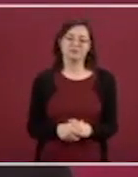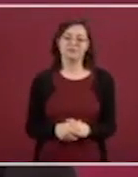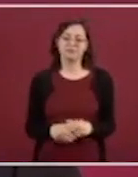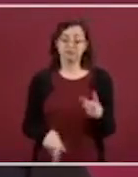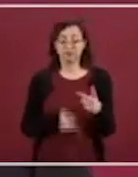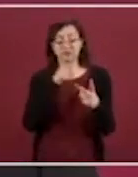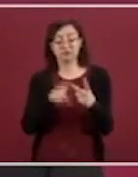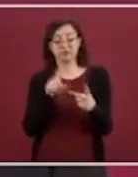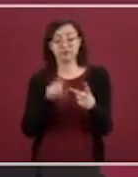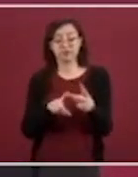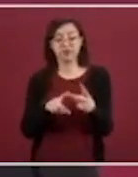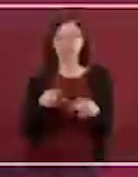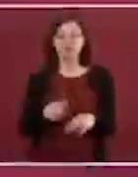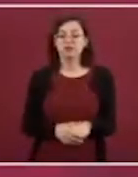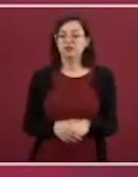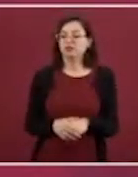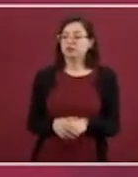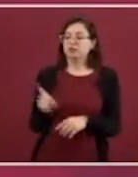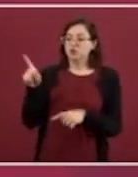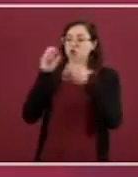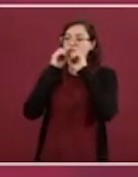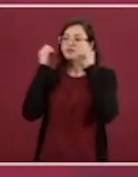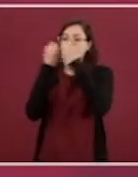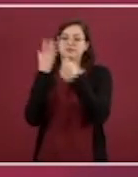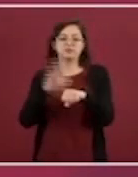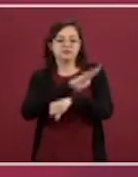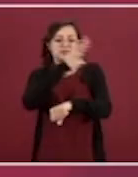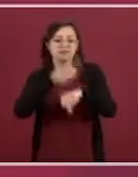Lo segundo, las calificadoras.